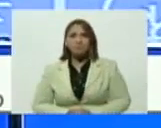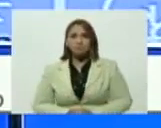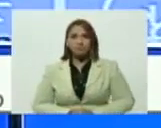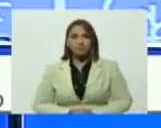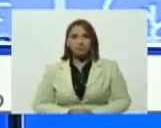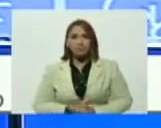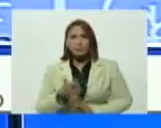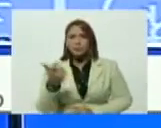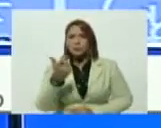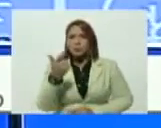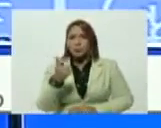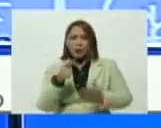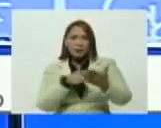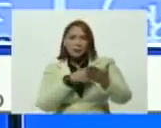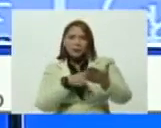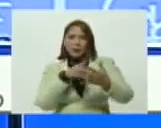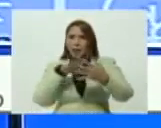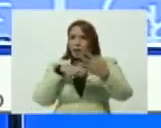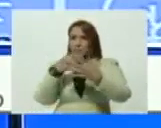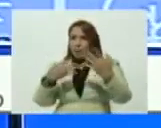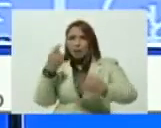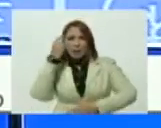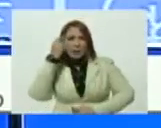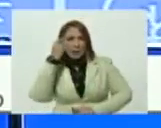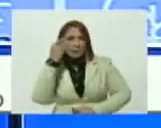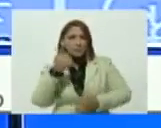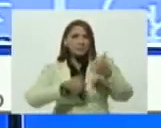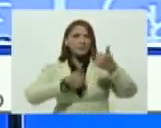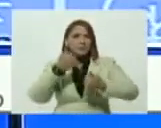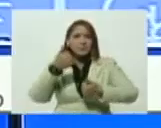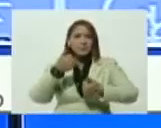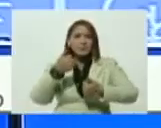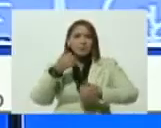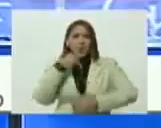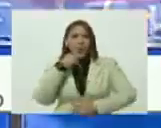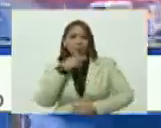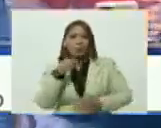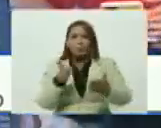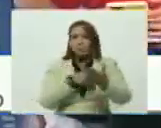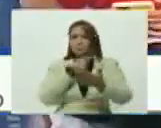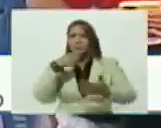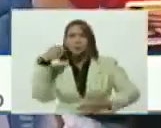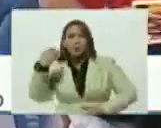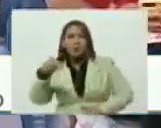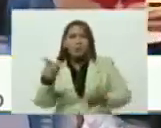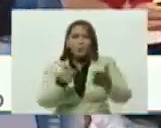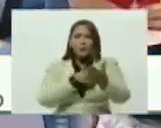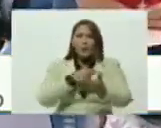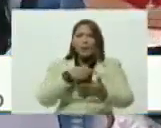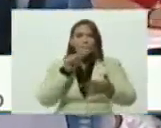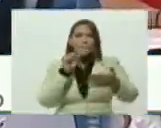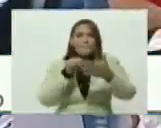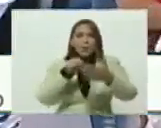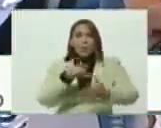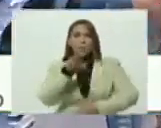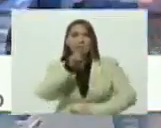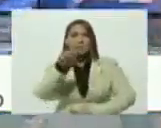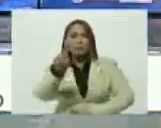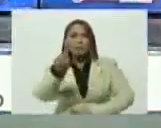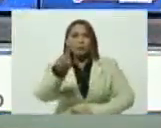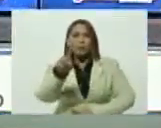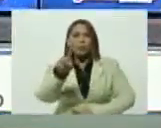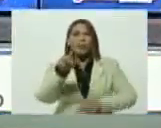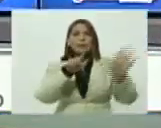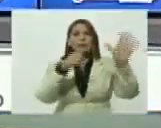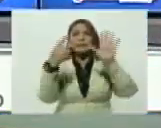Vamos a buscar calendario. Paso octubre, paso noviembre, marco 21.